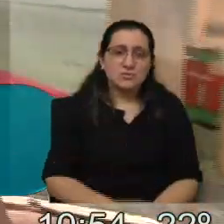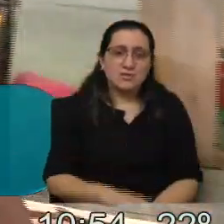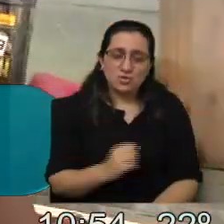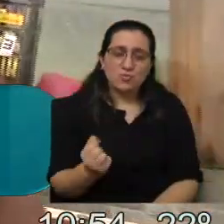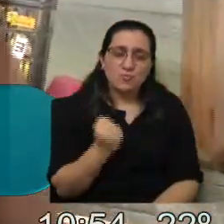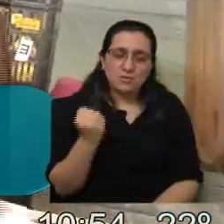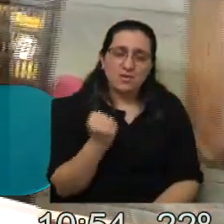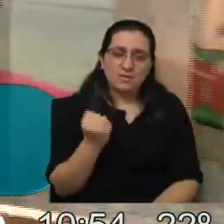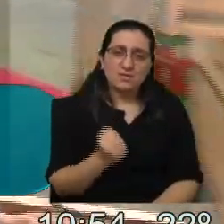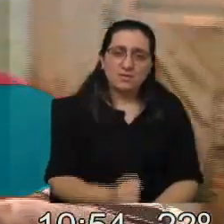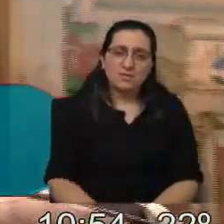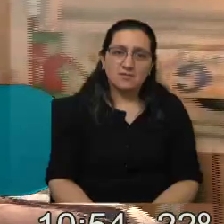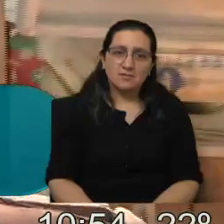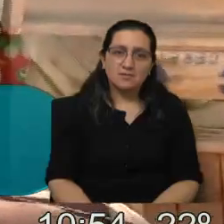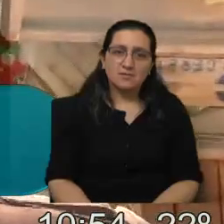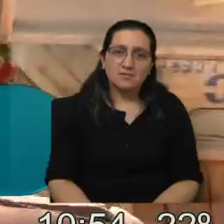importa? Eso,